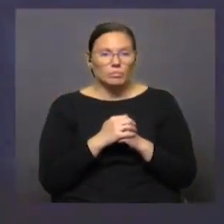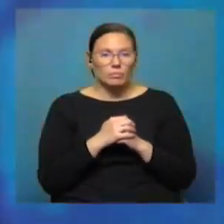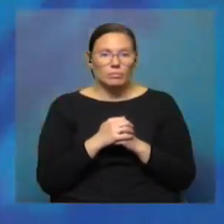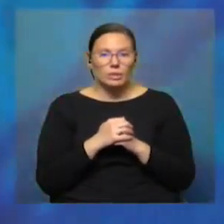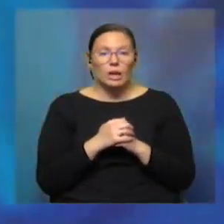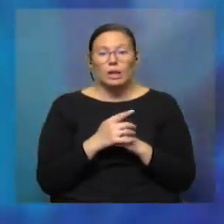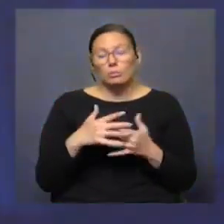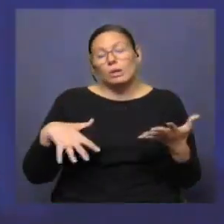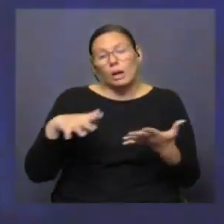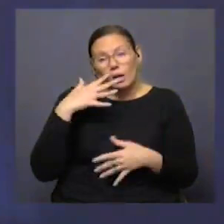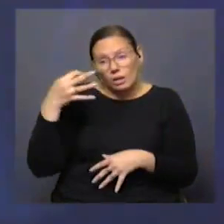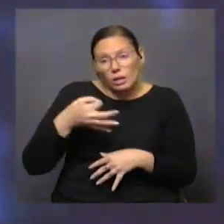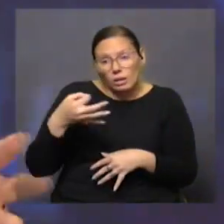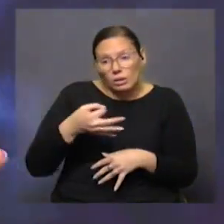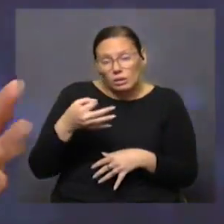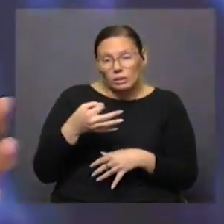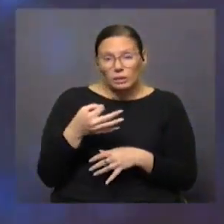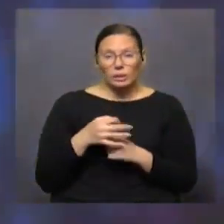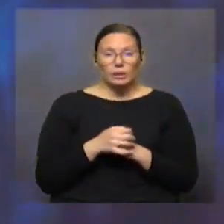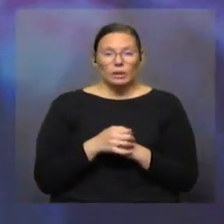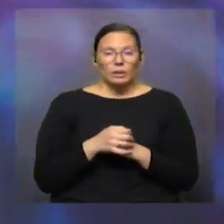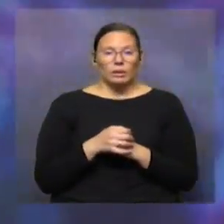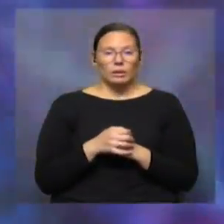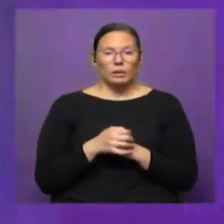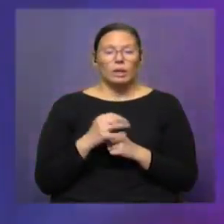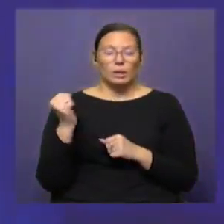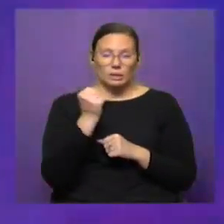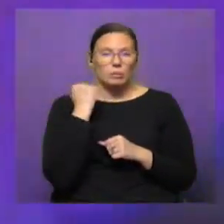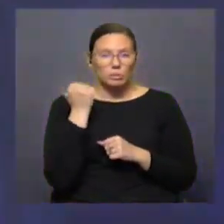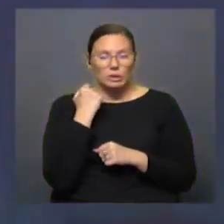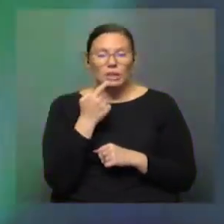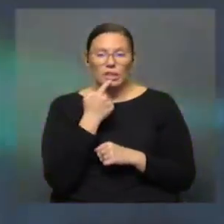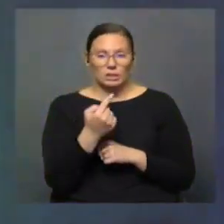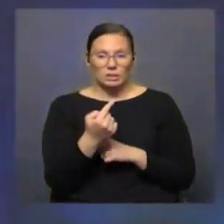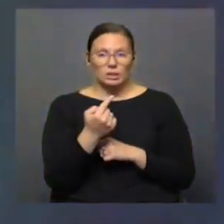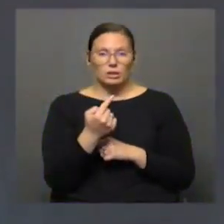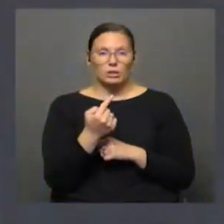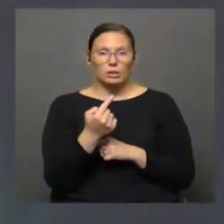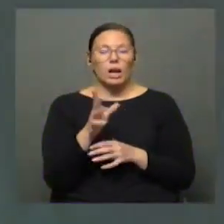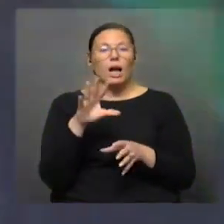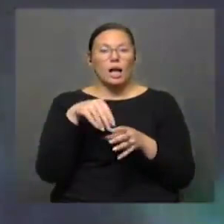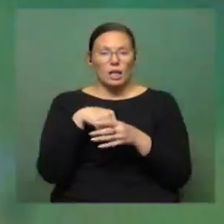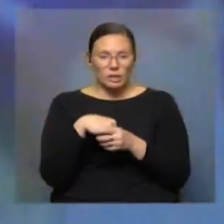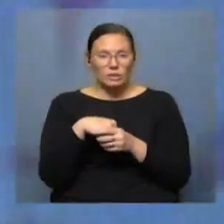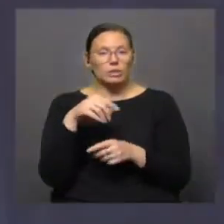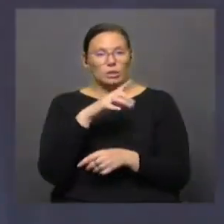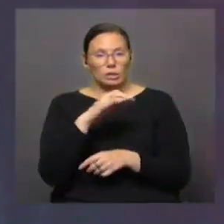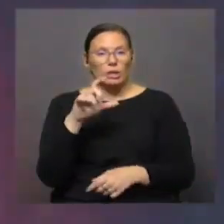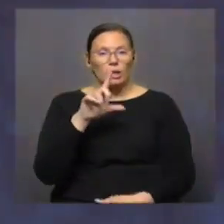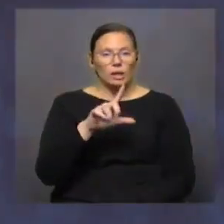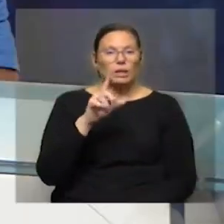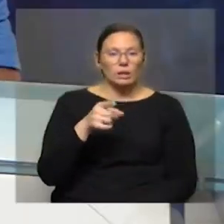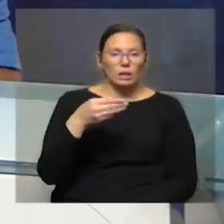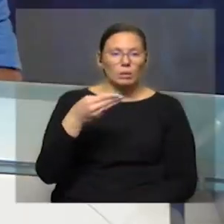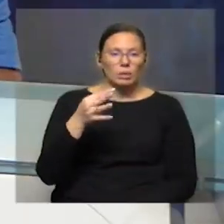Es una realidad que algo que es importante resaltar es que, aunque está dentro de la sigla